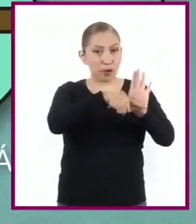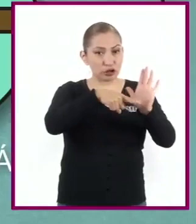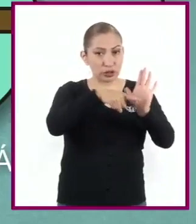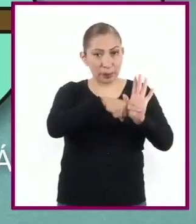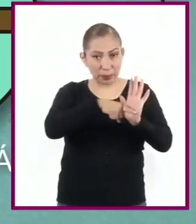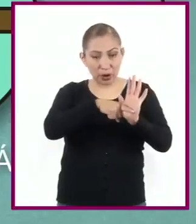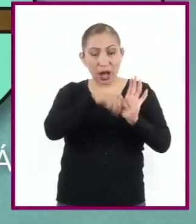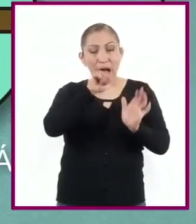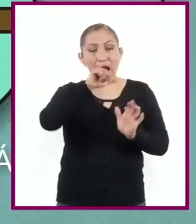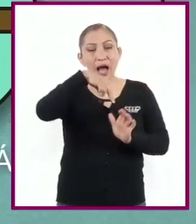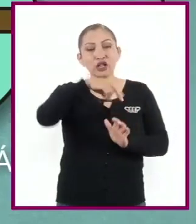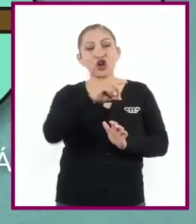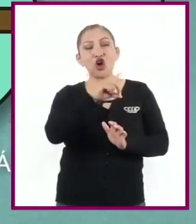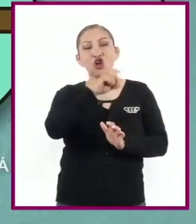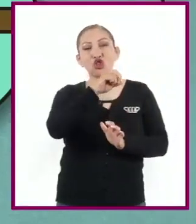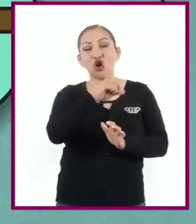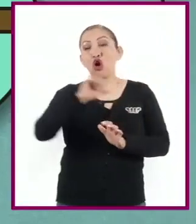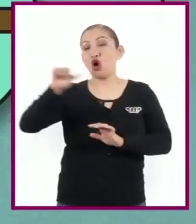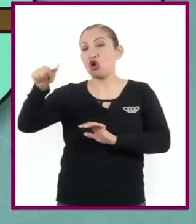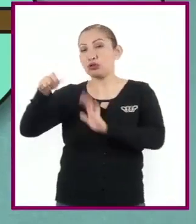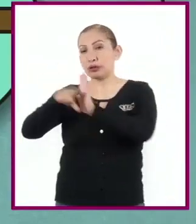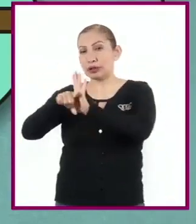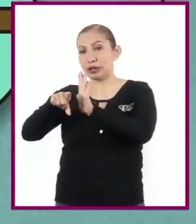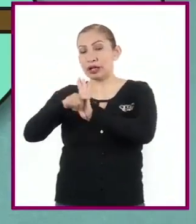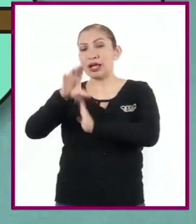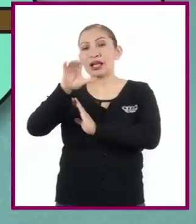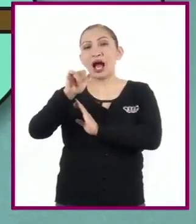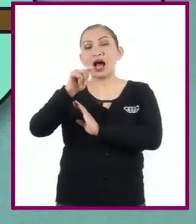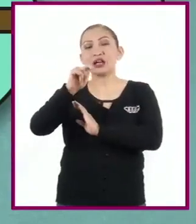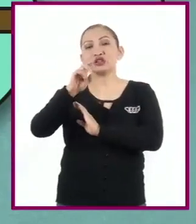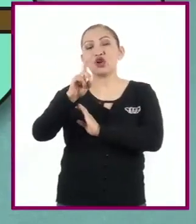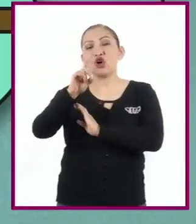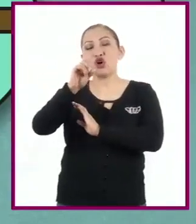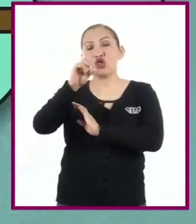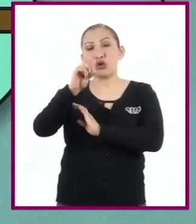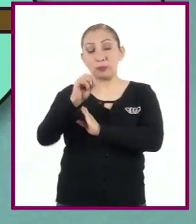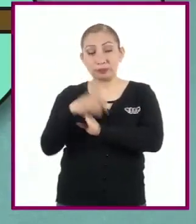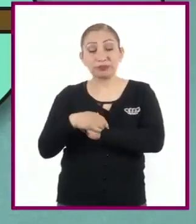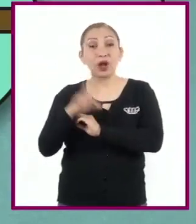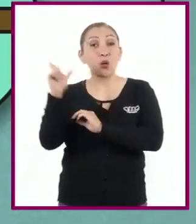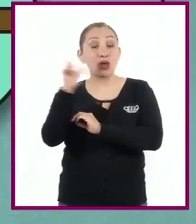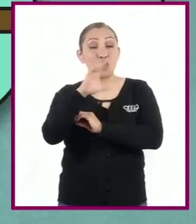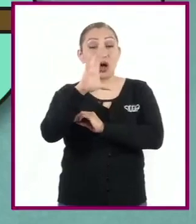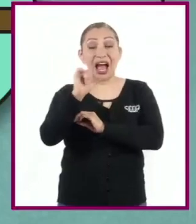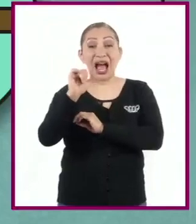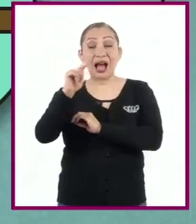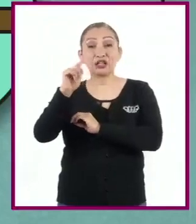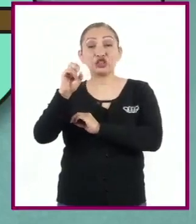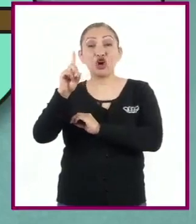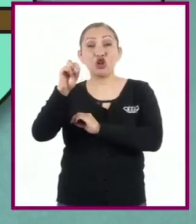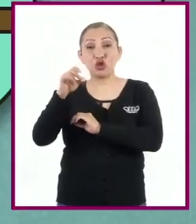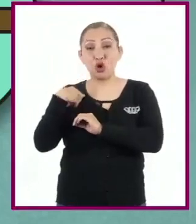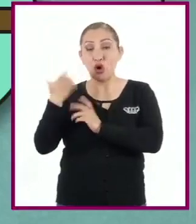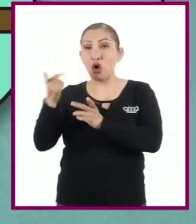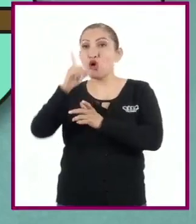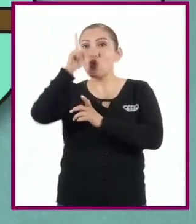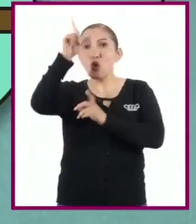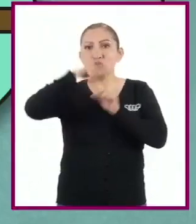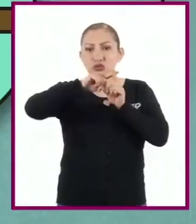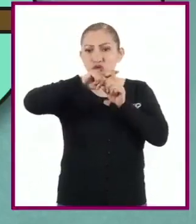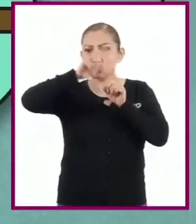positivo, el ánodo, y otro negativo, el cátodo. Cuando el cátodo se calentaba, producía haces de